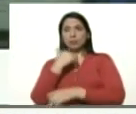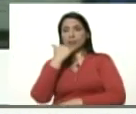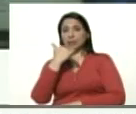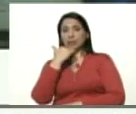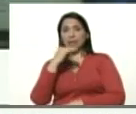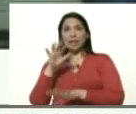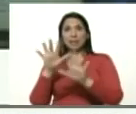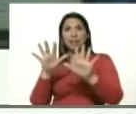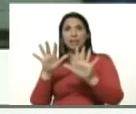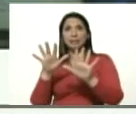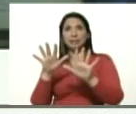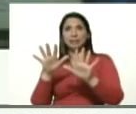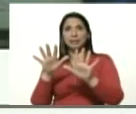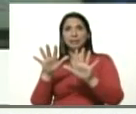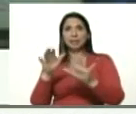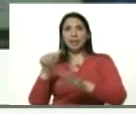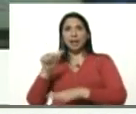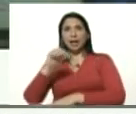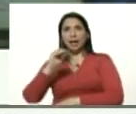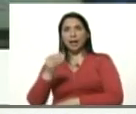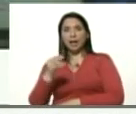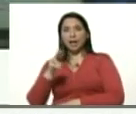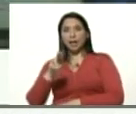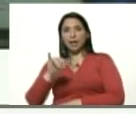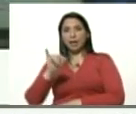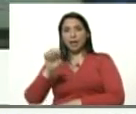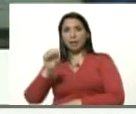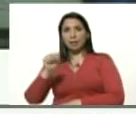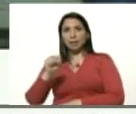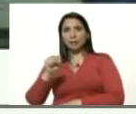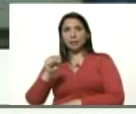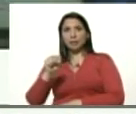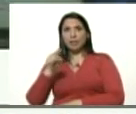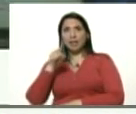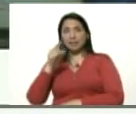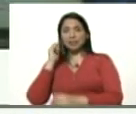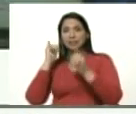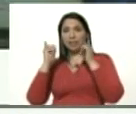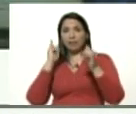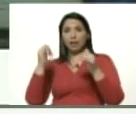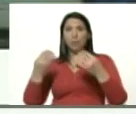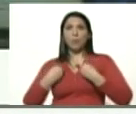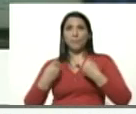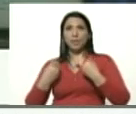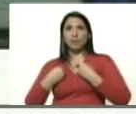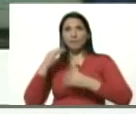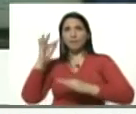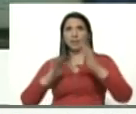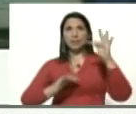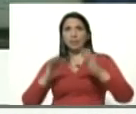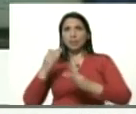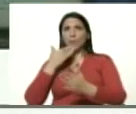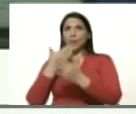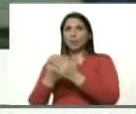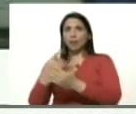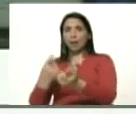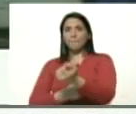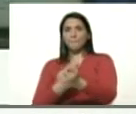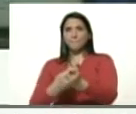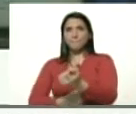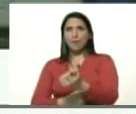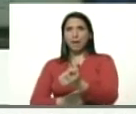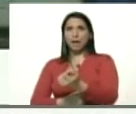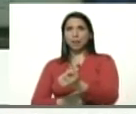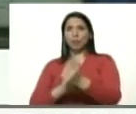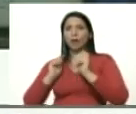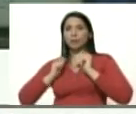10 Aquiles, y este lo celebramos en vida física. Así que voy a pedir a nuestros hermanos Aristóbulo Isturiz y César Trompis